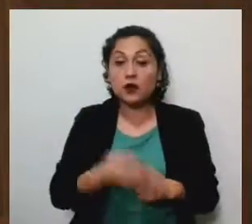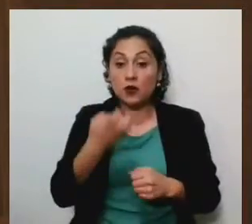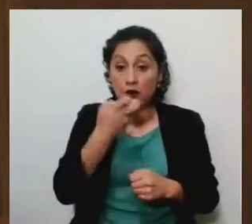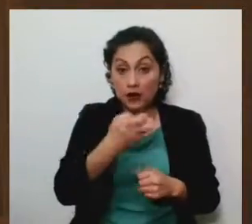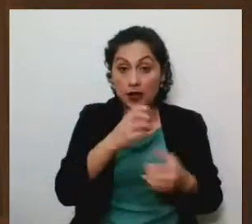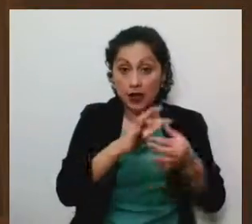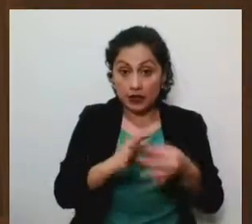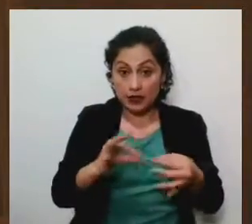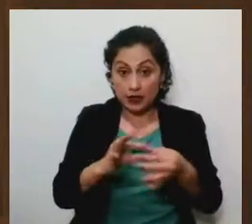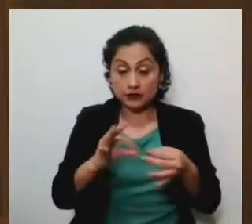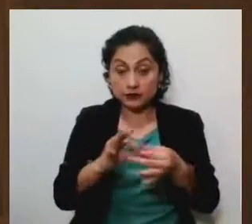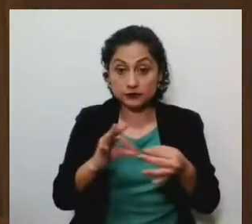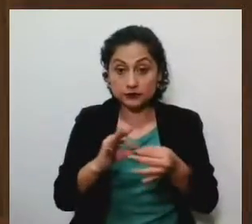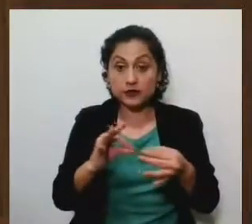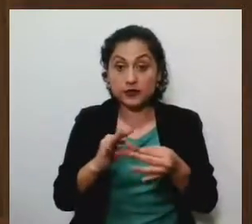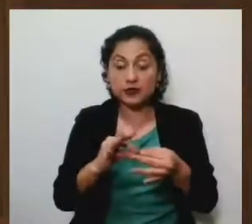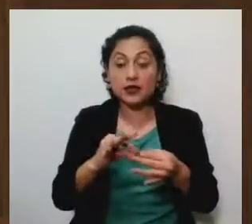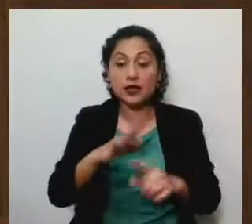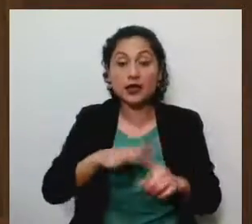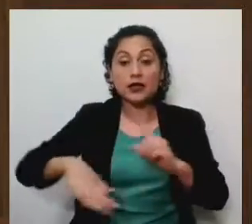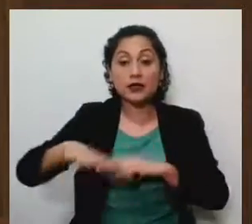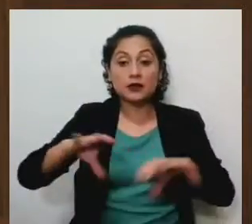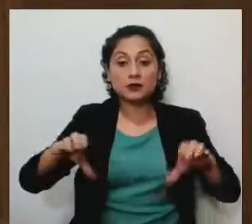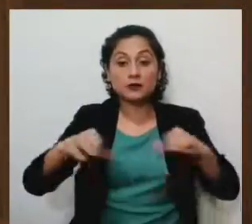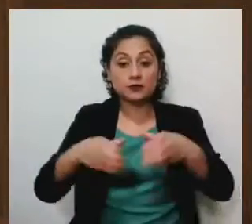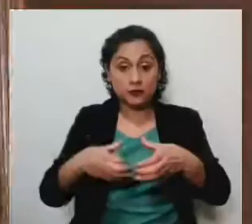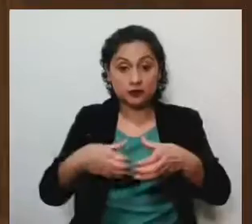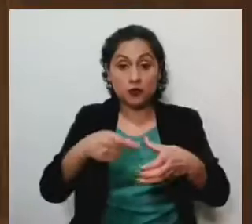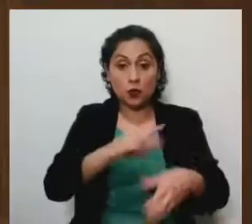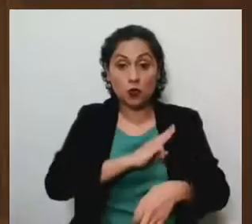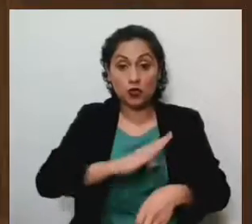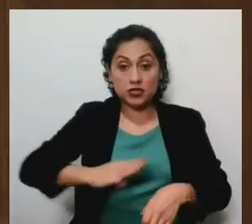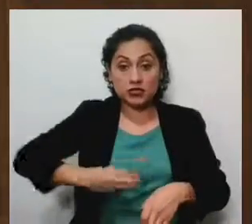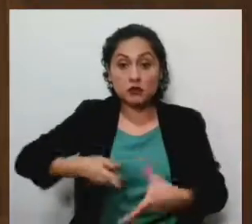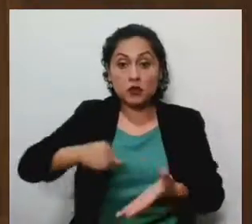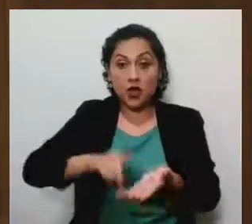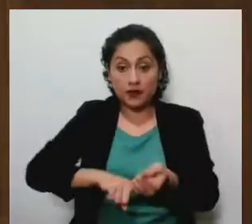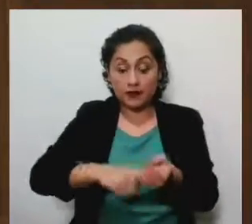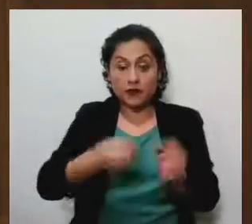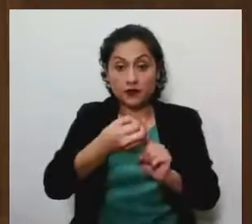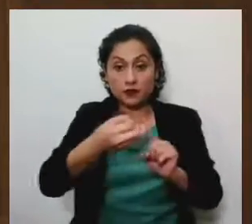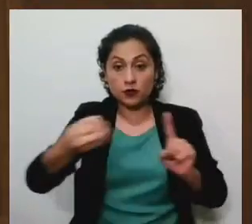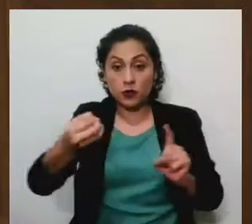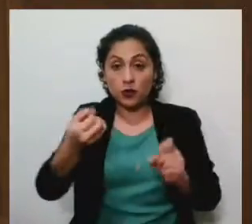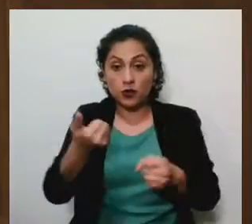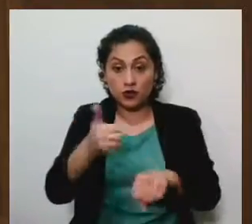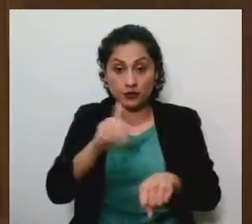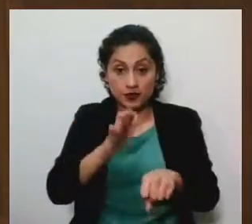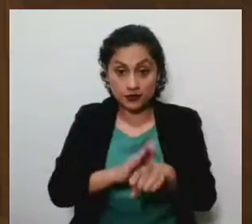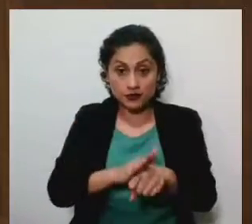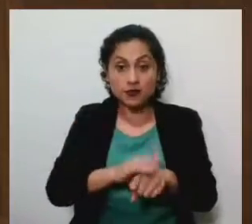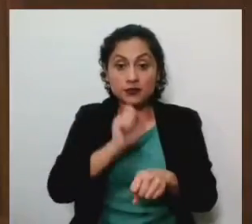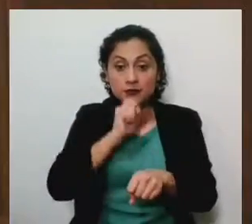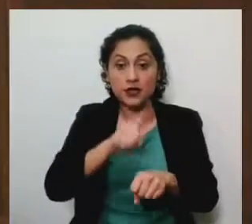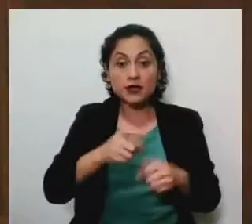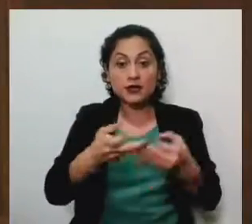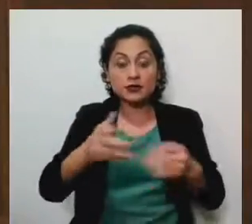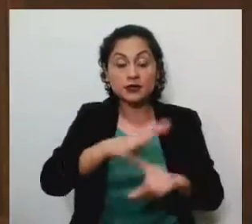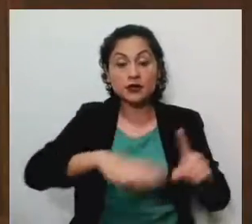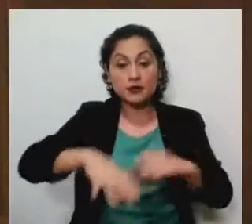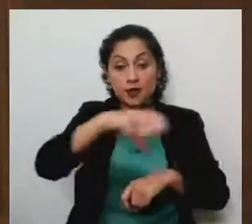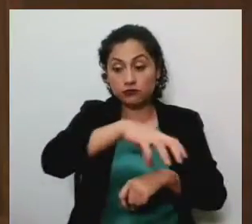es una forma de organización política, administrativa y territorialmente a las entidades federativas, destacando lo